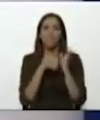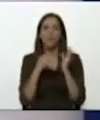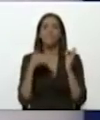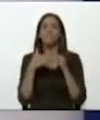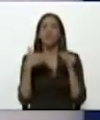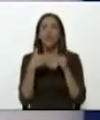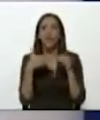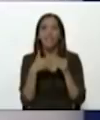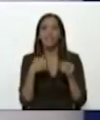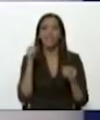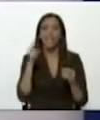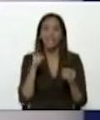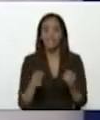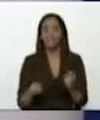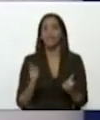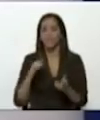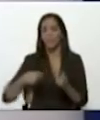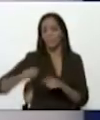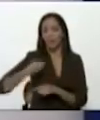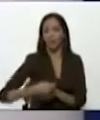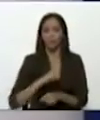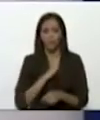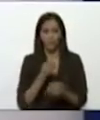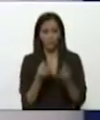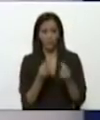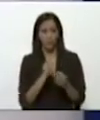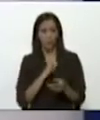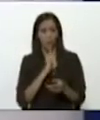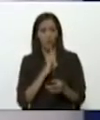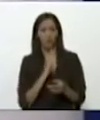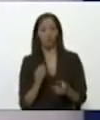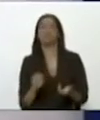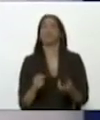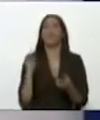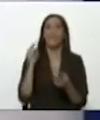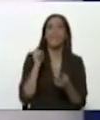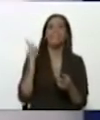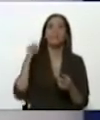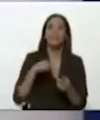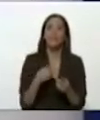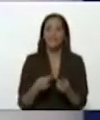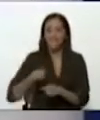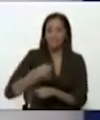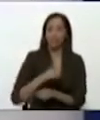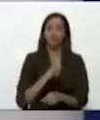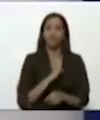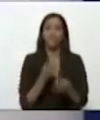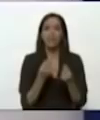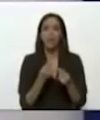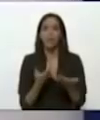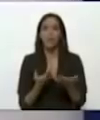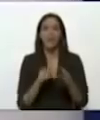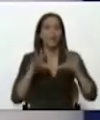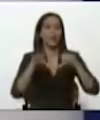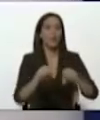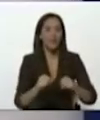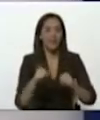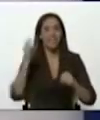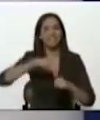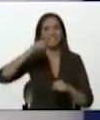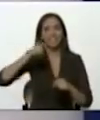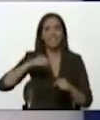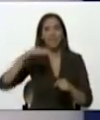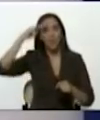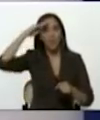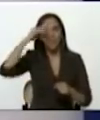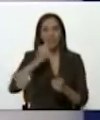que ella puso de su plata. Ella, además, gastó de su dinero para cubrir las necesidades de los